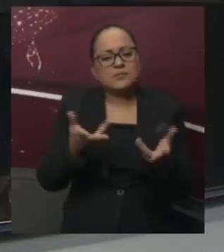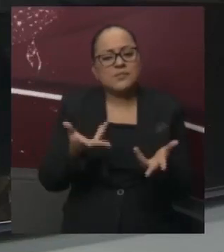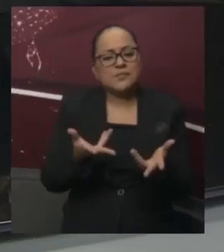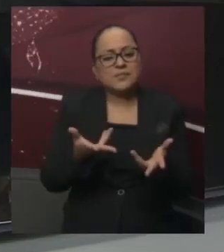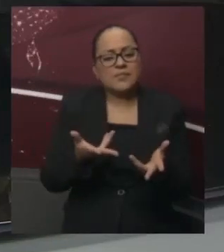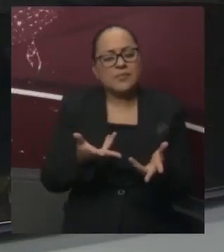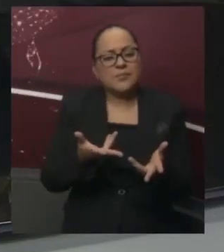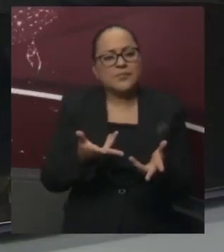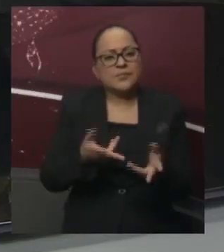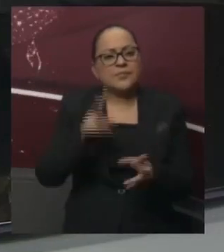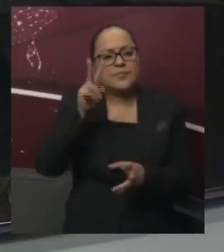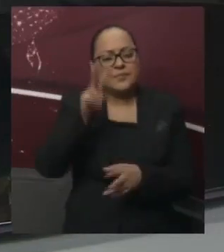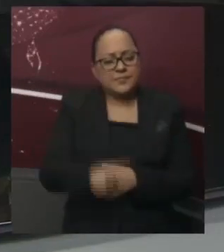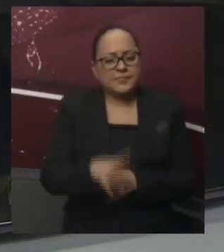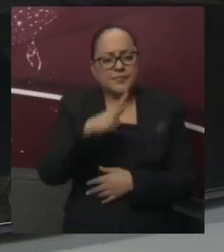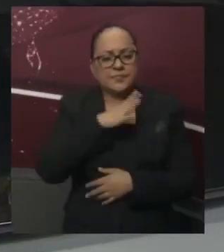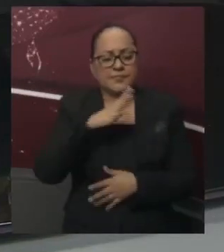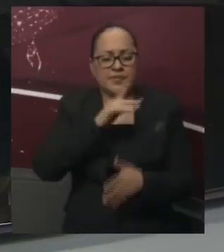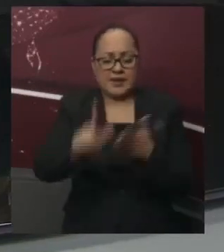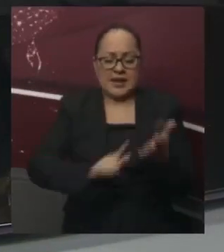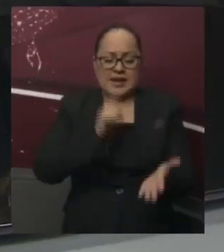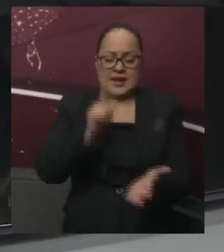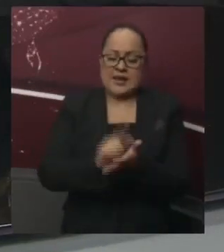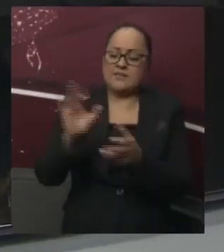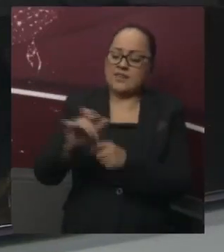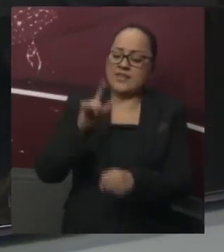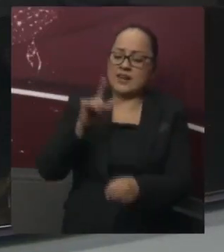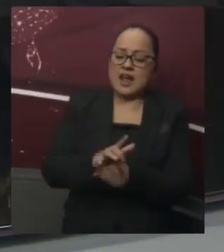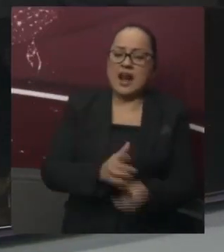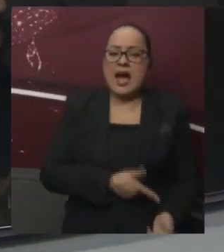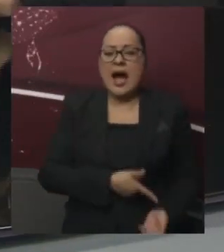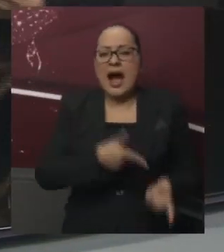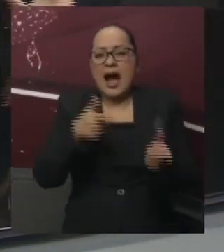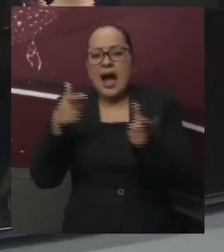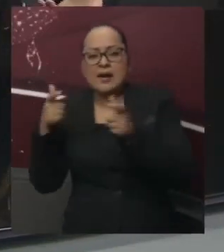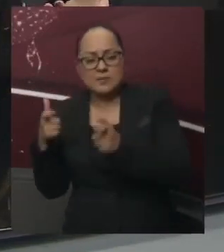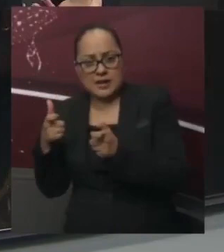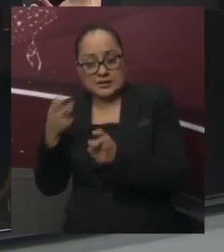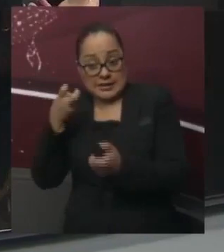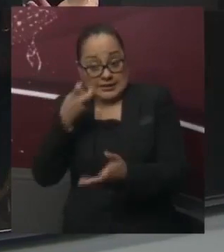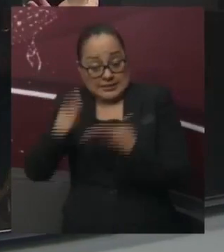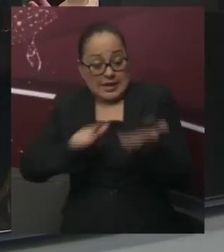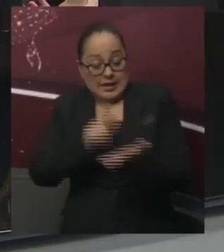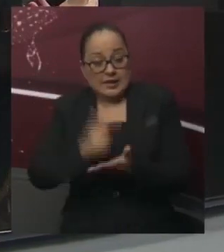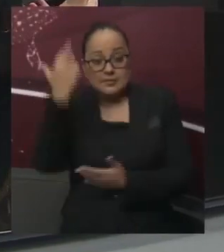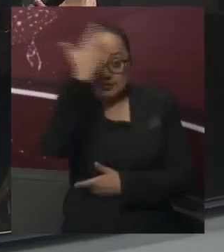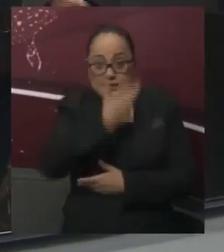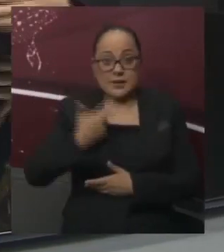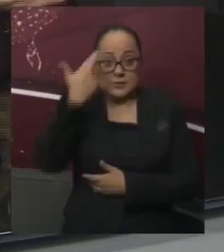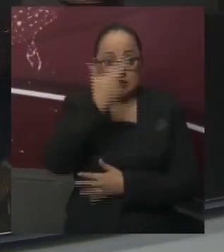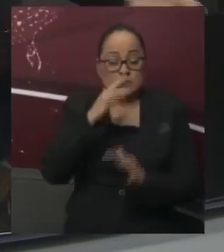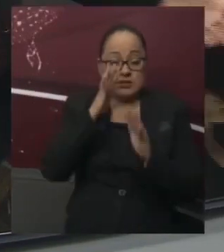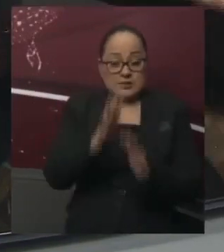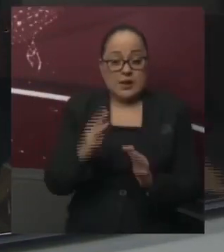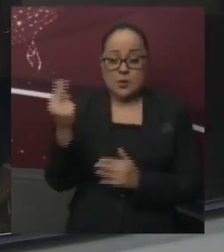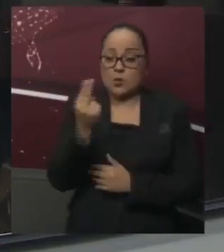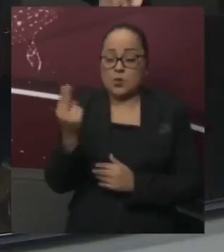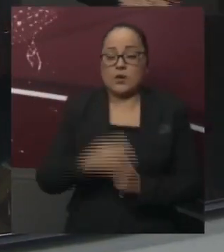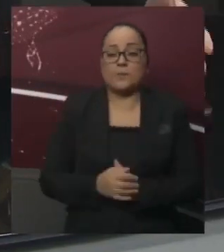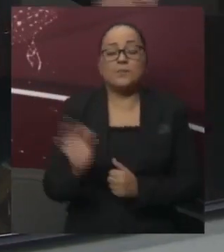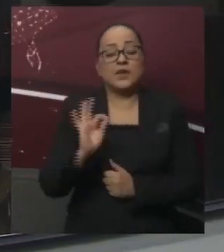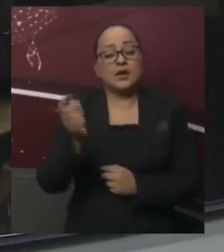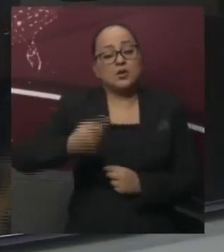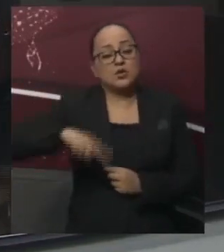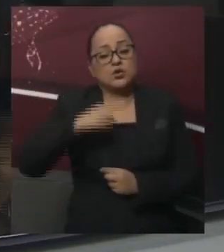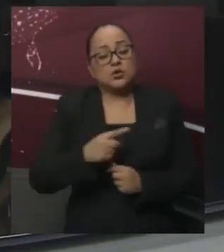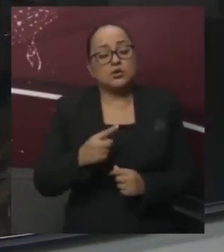pasar a revisión la Ley Federal de Armas de Fuego Explosivos. ¿Por qué es necesario? Si nosotros estamos hablando, ya sea desde la perspectiva